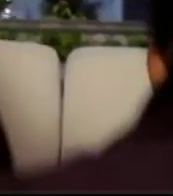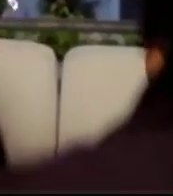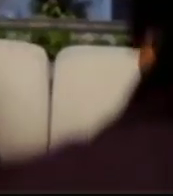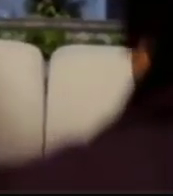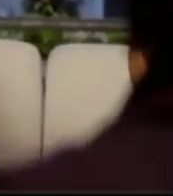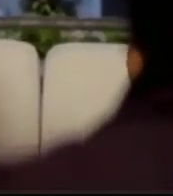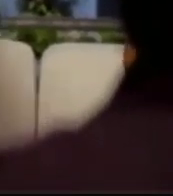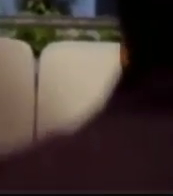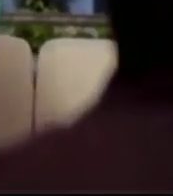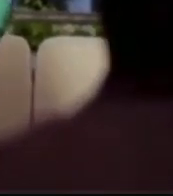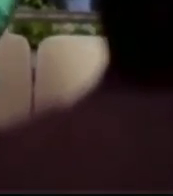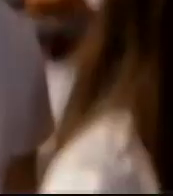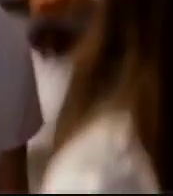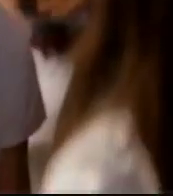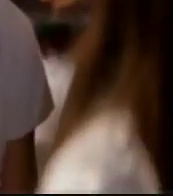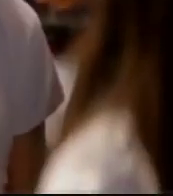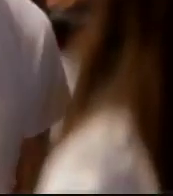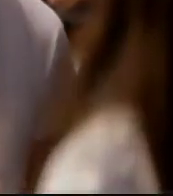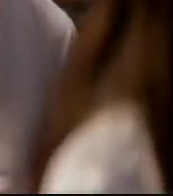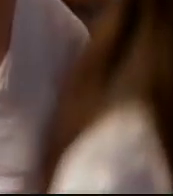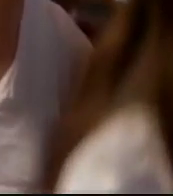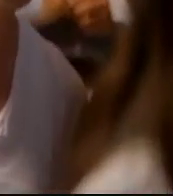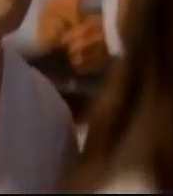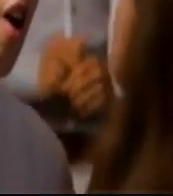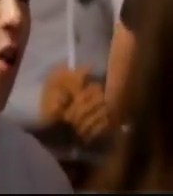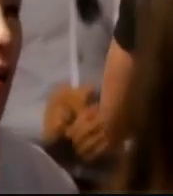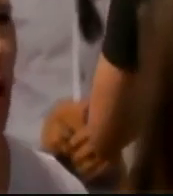De lo que tú me das.